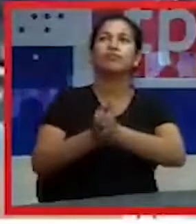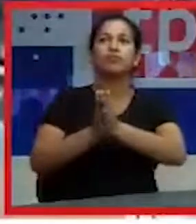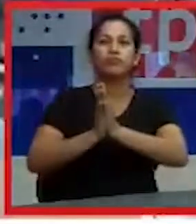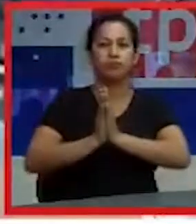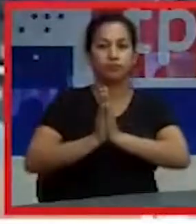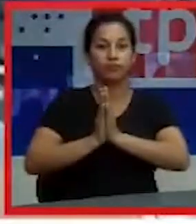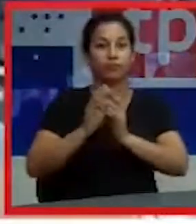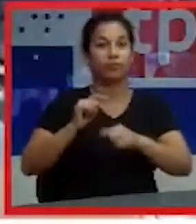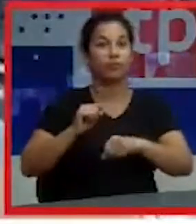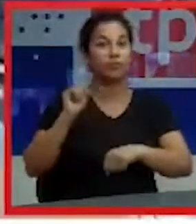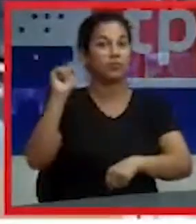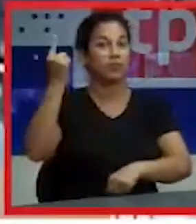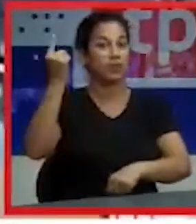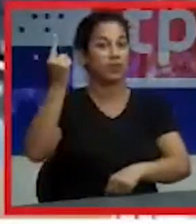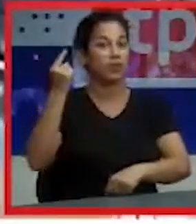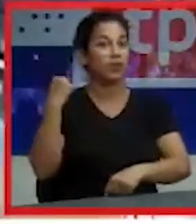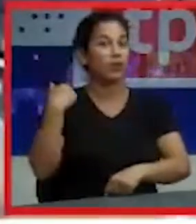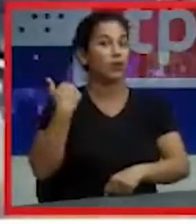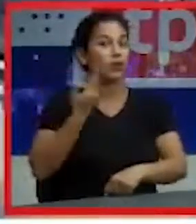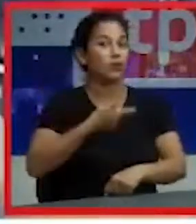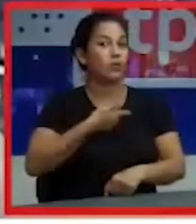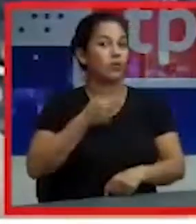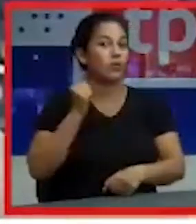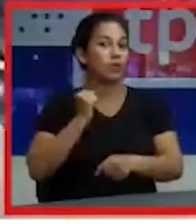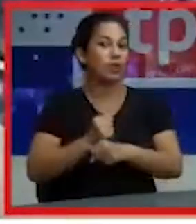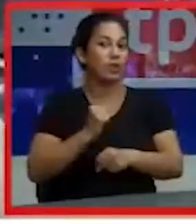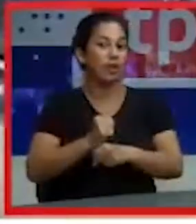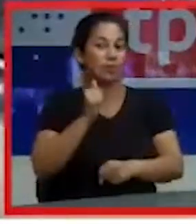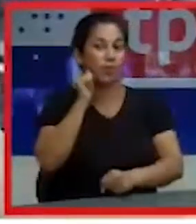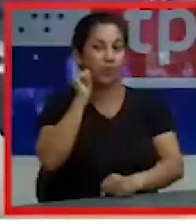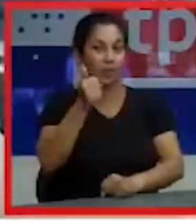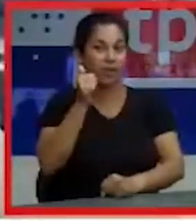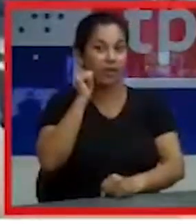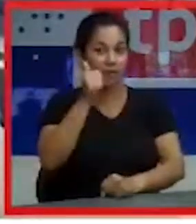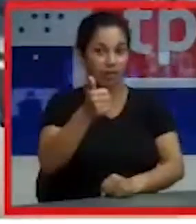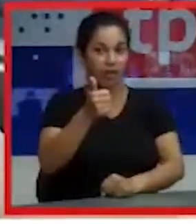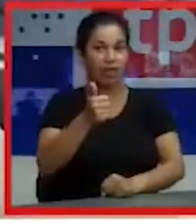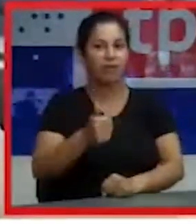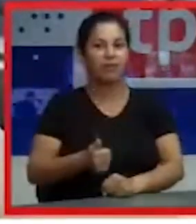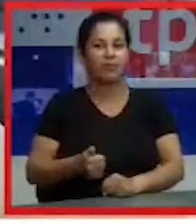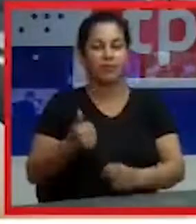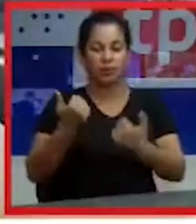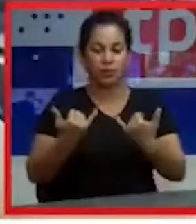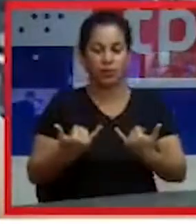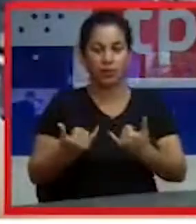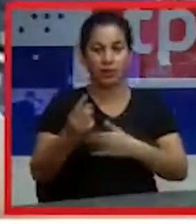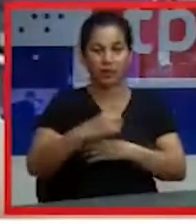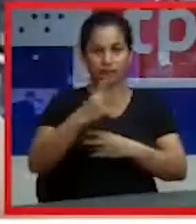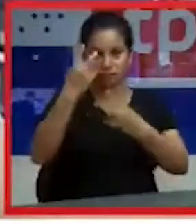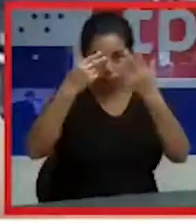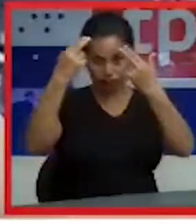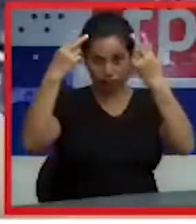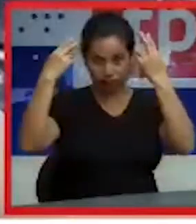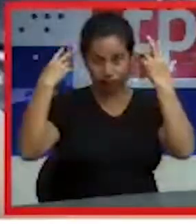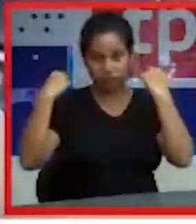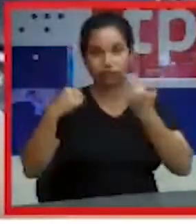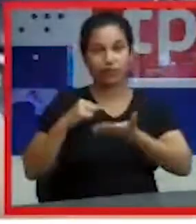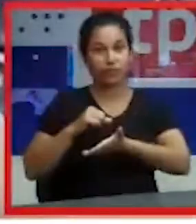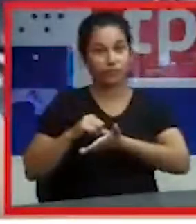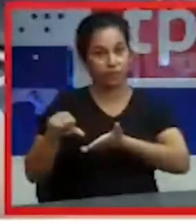es porque nosotros trabajamos día a día y nuestra ganancia es para ese día, ¿no? Y también tenemos que pagar el